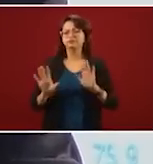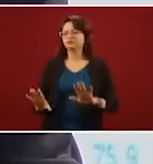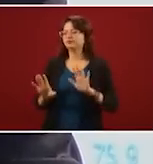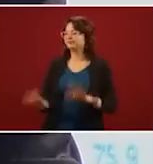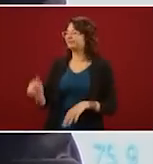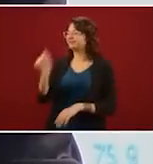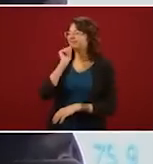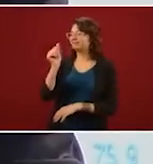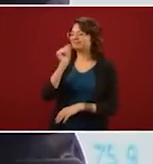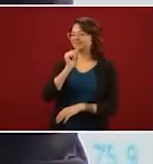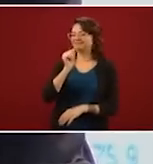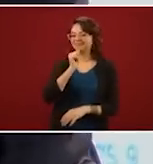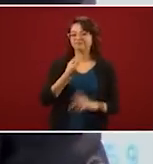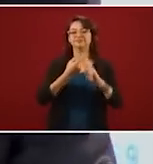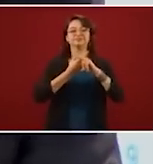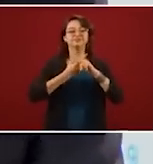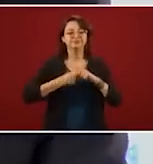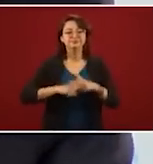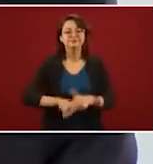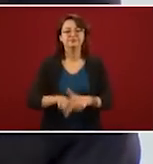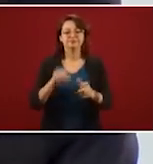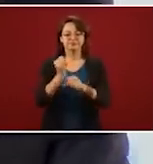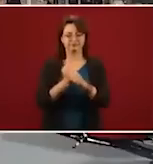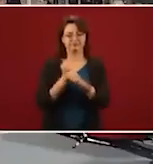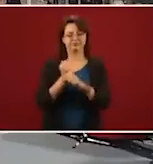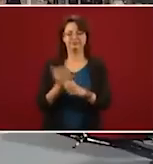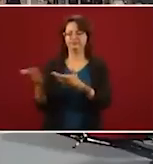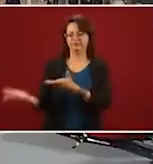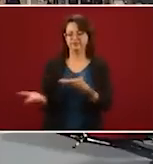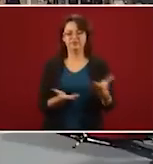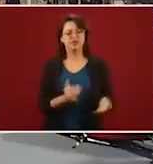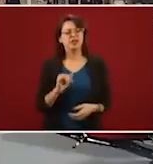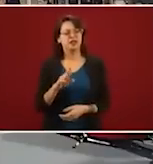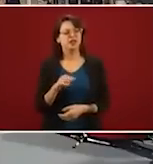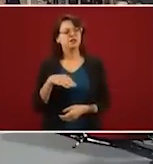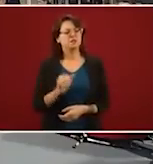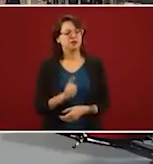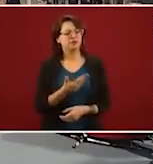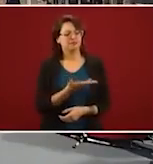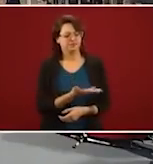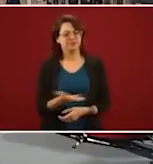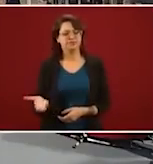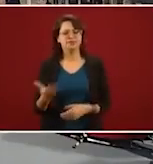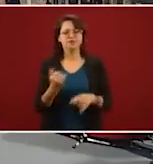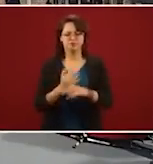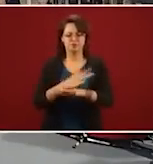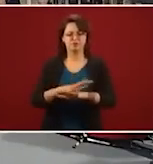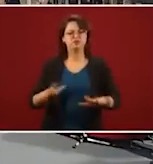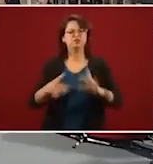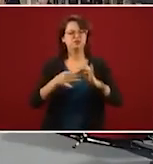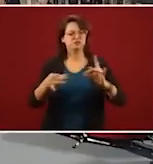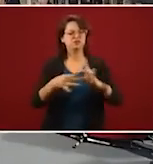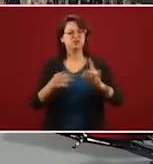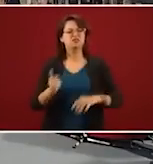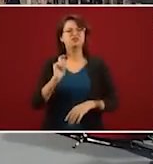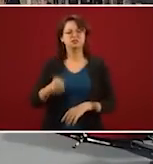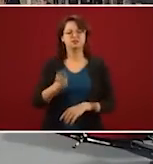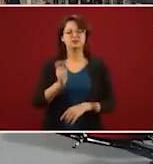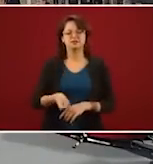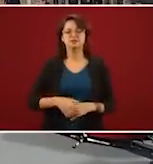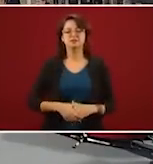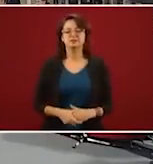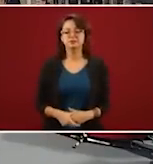la investigación. A ver, Irma Arandir, ¿qué hay sobre esto? Okay. Y sobre estas empresas, ¿hasta dónde vamos?